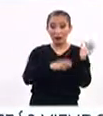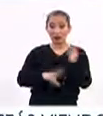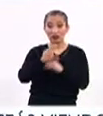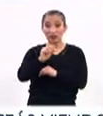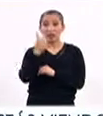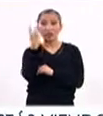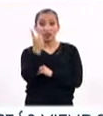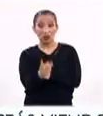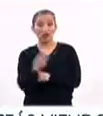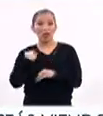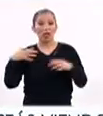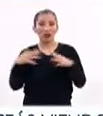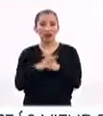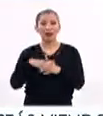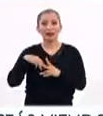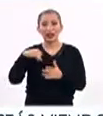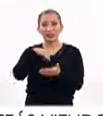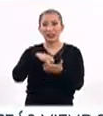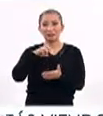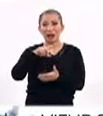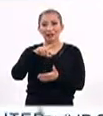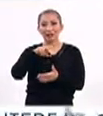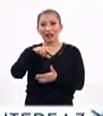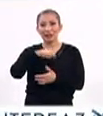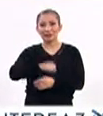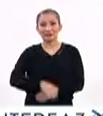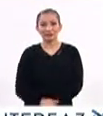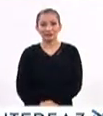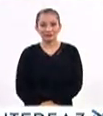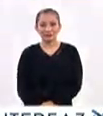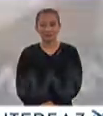en 1982 por la Guerra de las Malvinas.